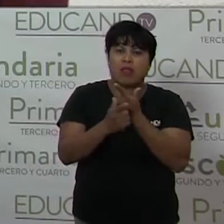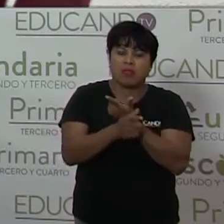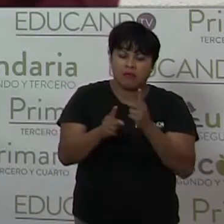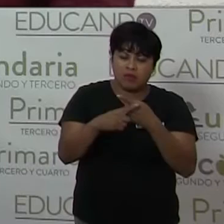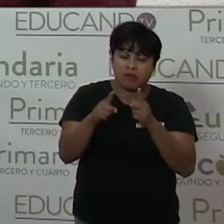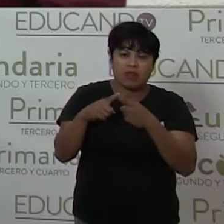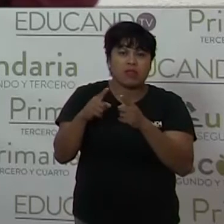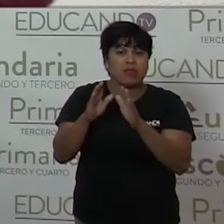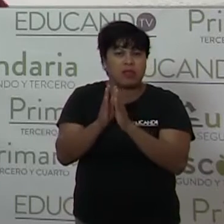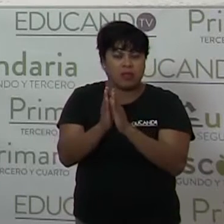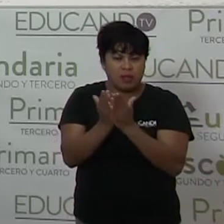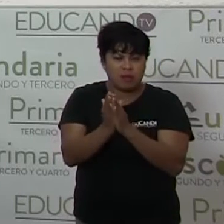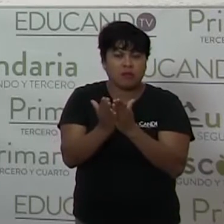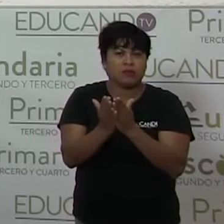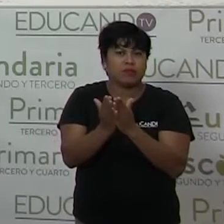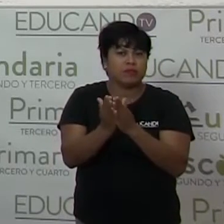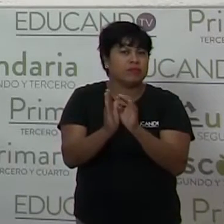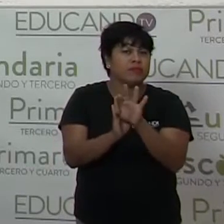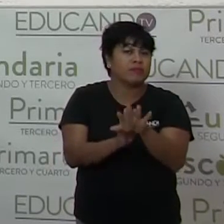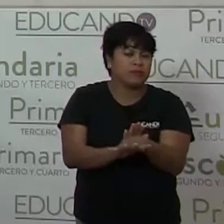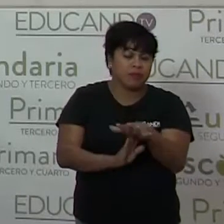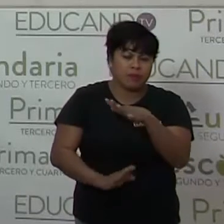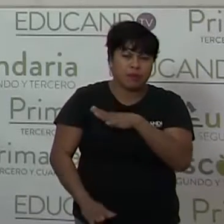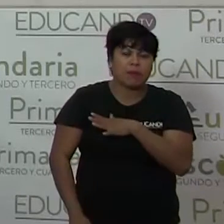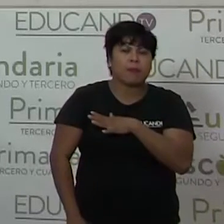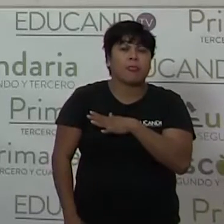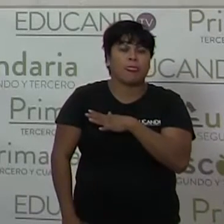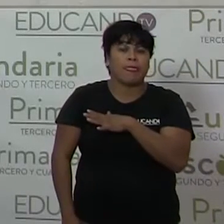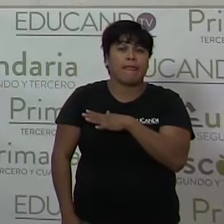tenemos tenemos